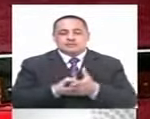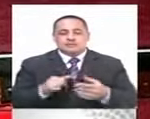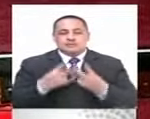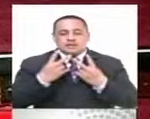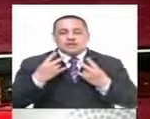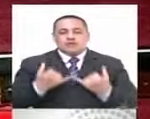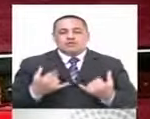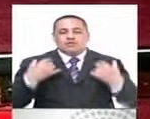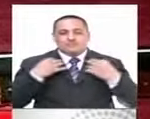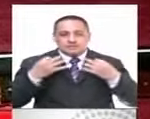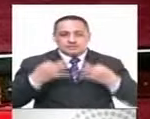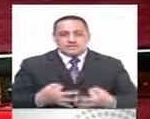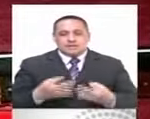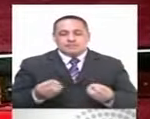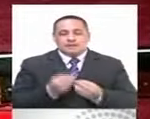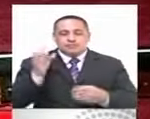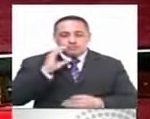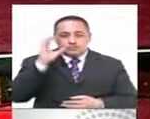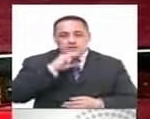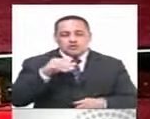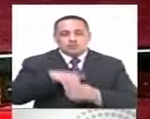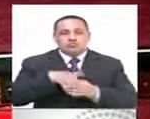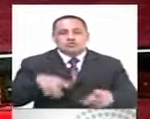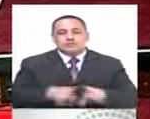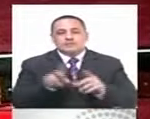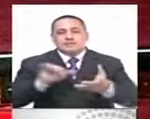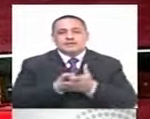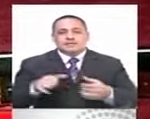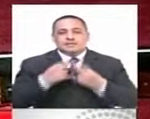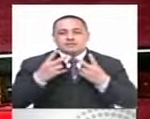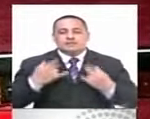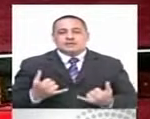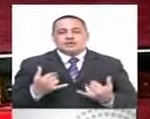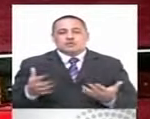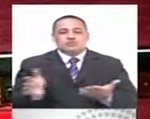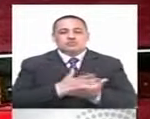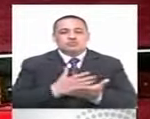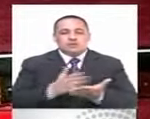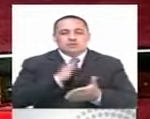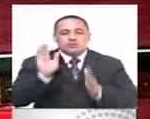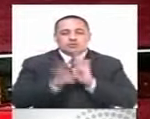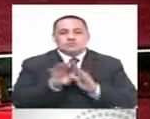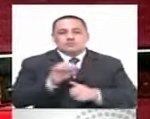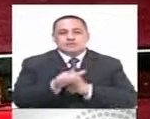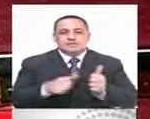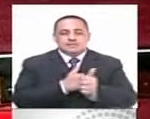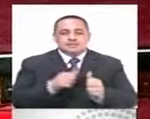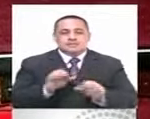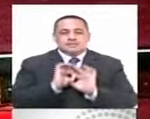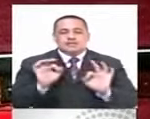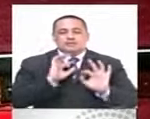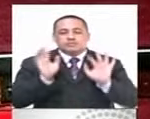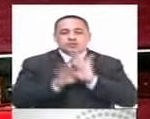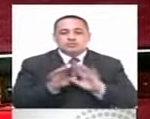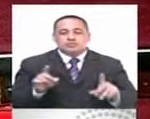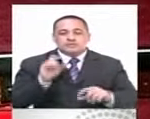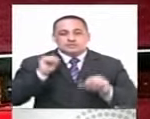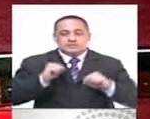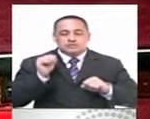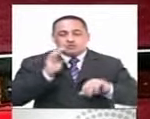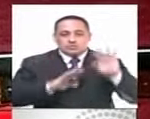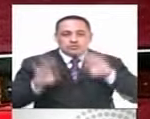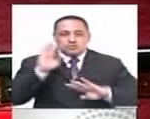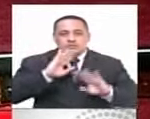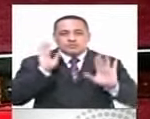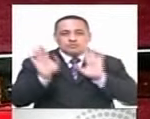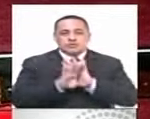el oficialismo para que se alcancen esos votos. Entonces no estamos detrás de nada de eso. Pero sí nos preocupa